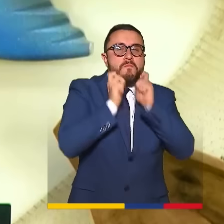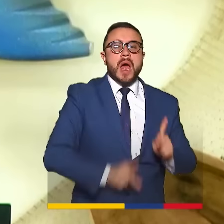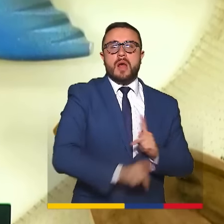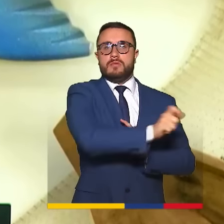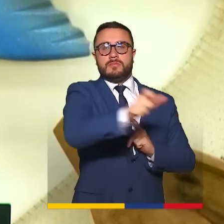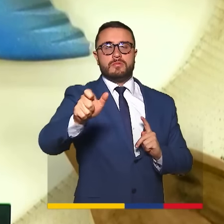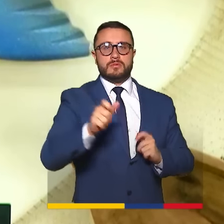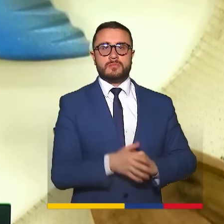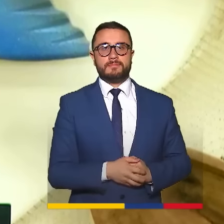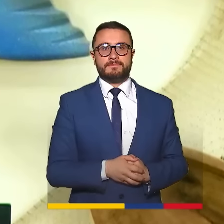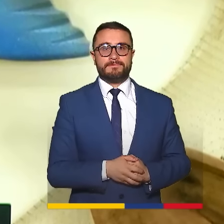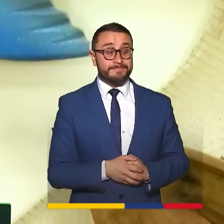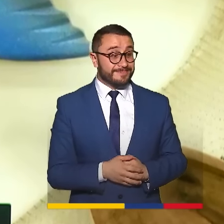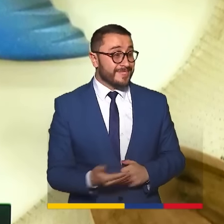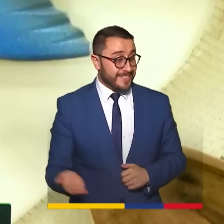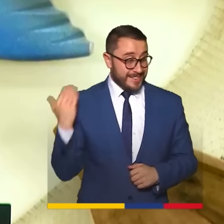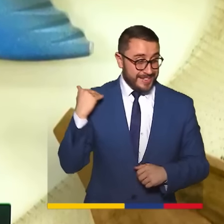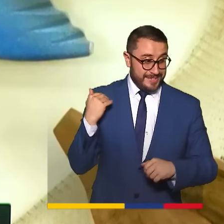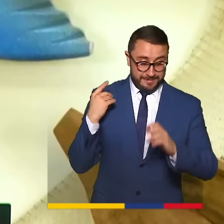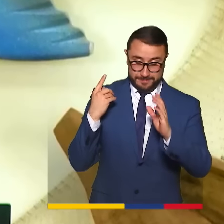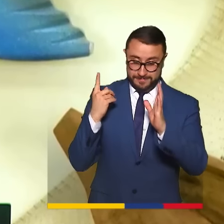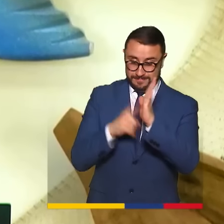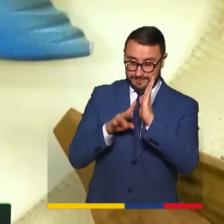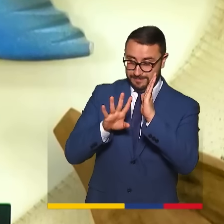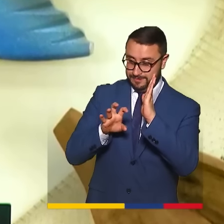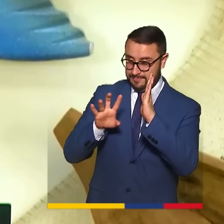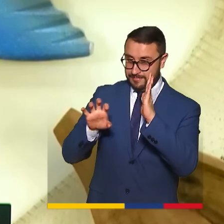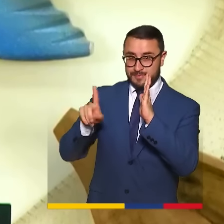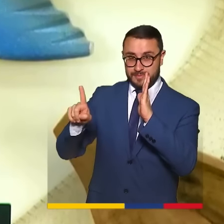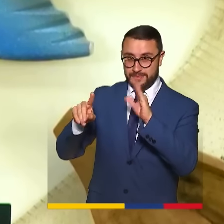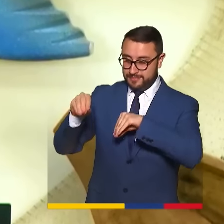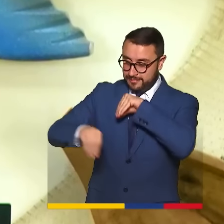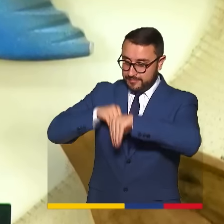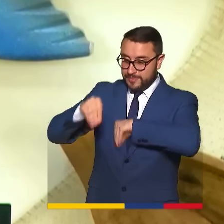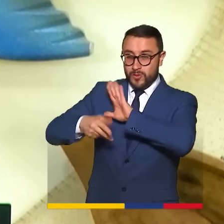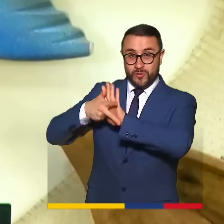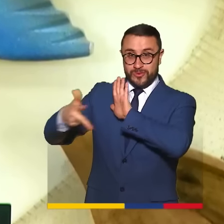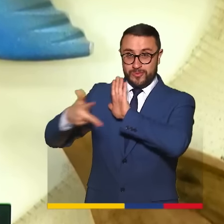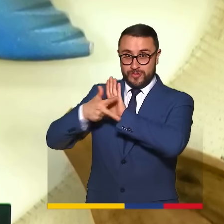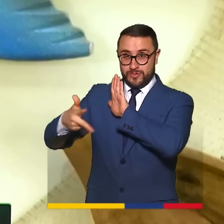La constituyente, episodio breve de democracia en Colombia,